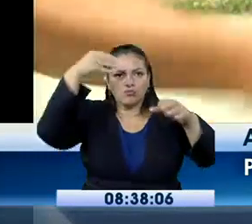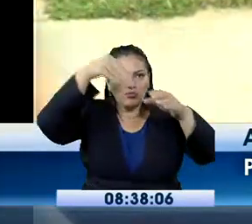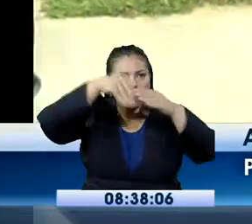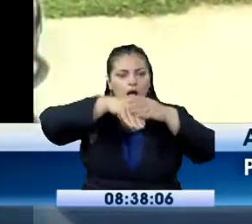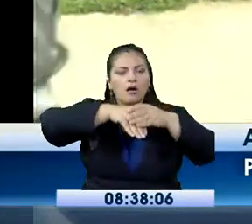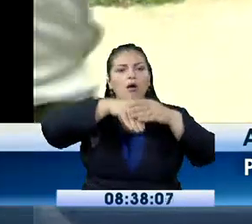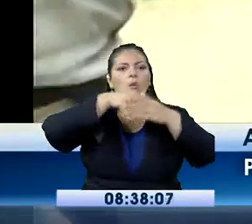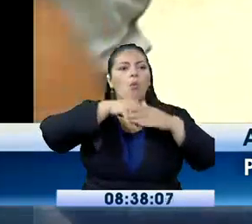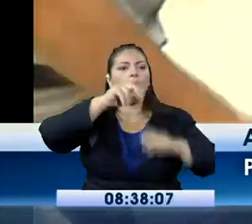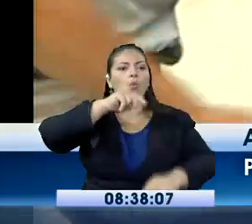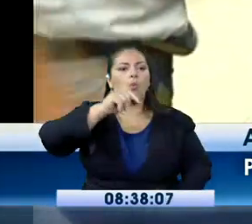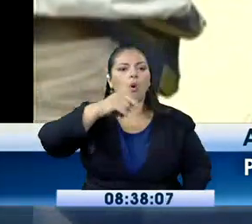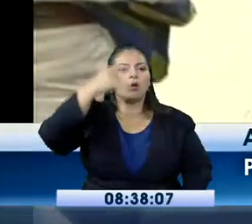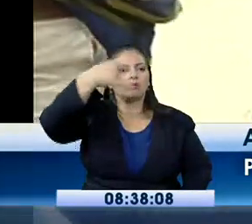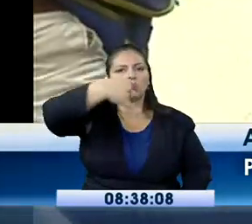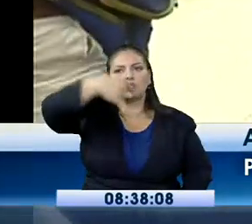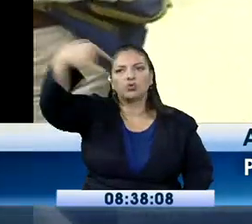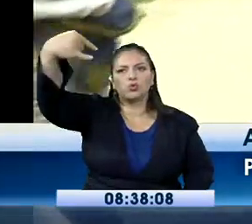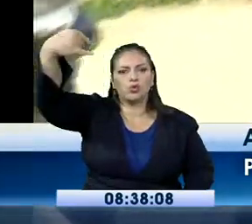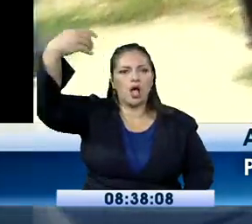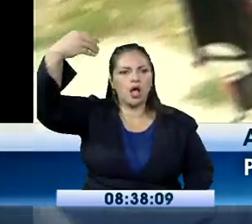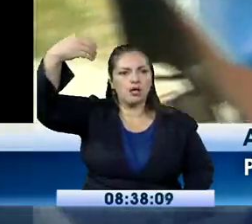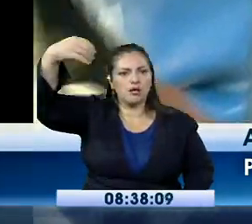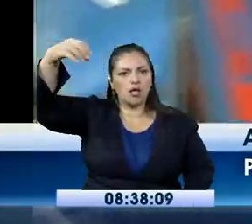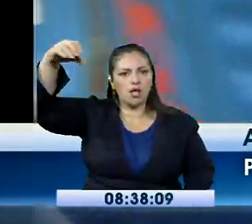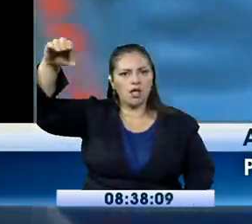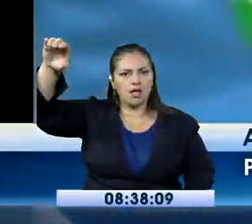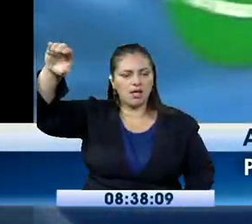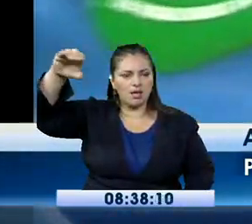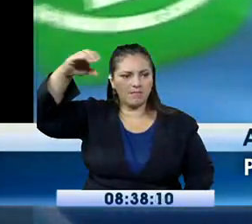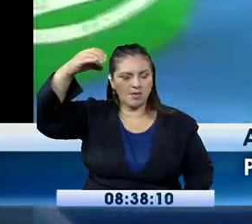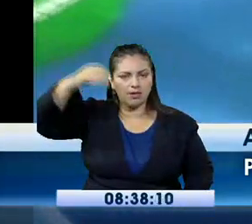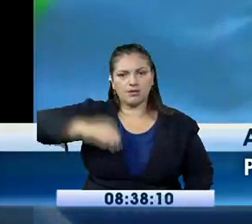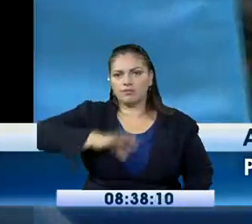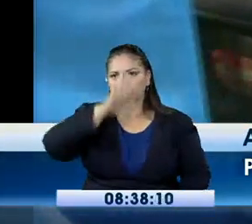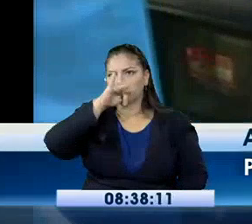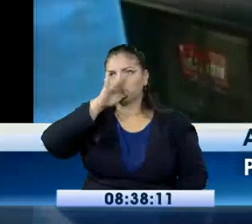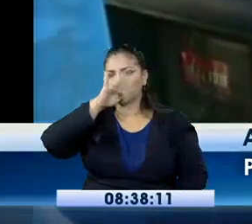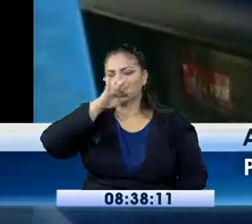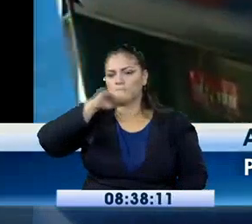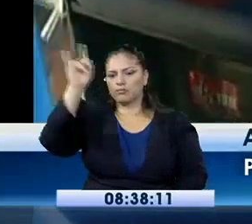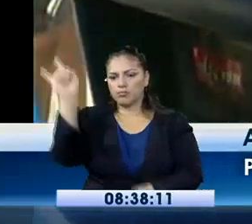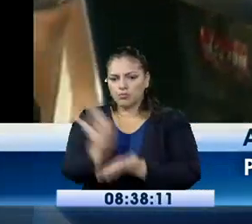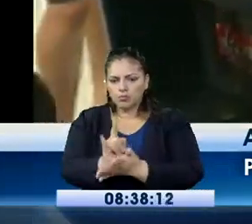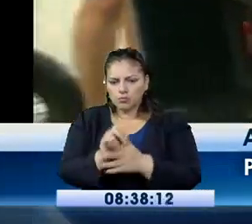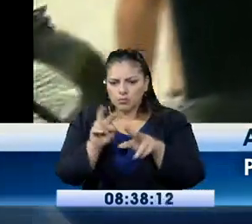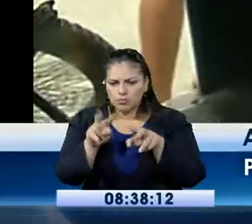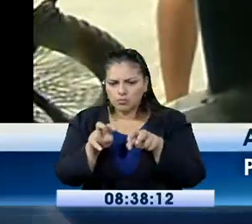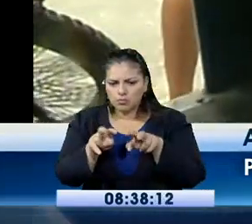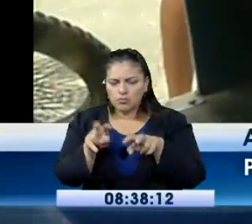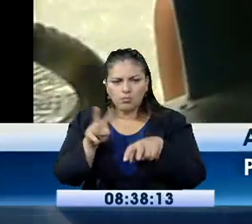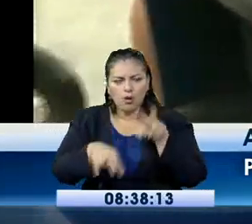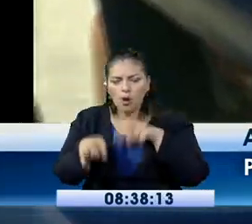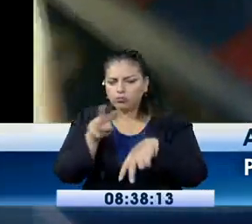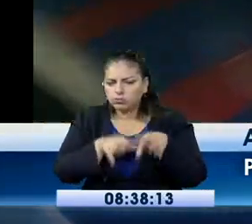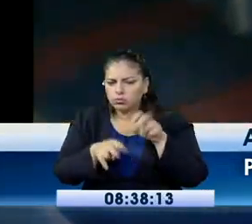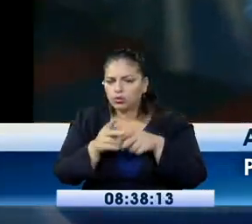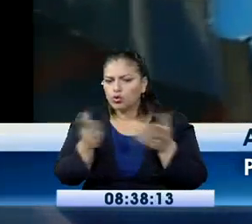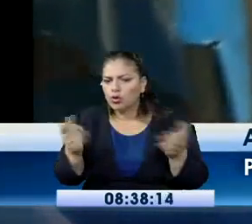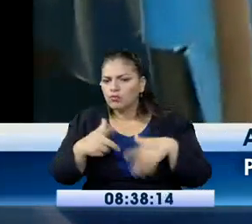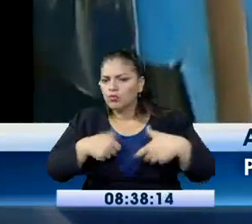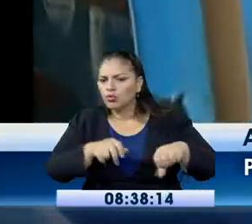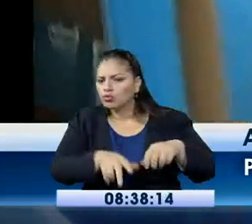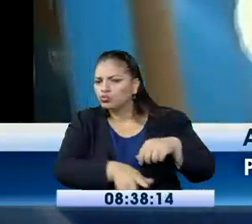velocidad autorizada es de 40 kilómetros por hora. ¿Cuándo se prevé, ingeniero, que ya estén constituidas las compañías, ya formalmente, legalmente, ya todo el